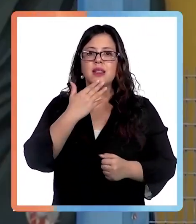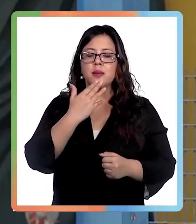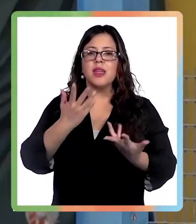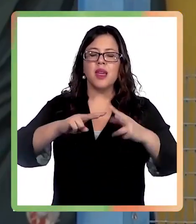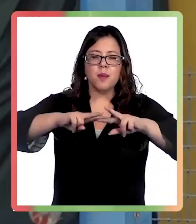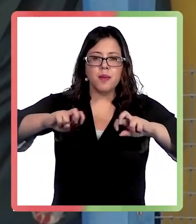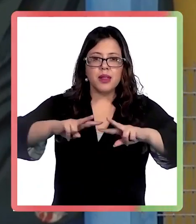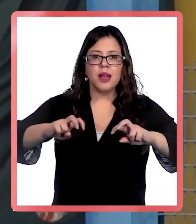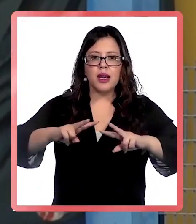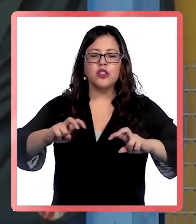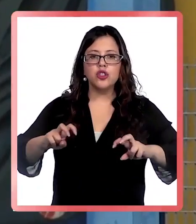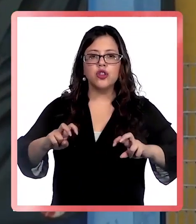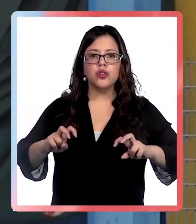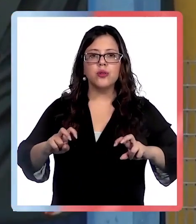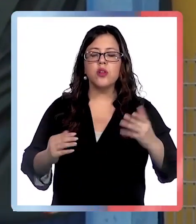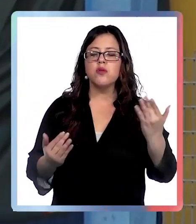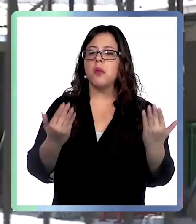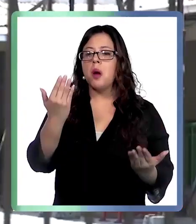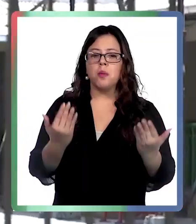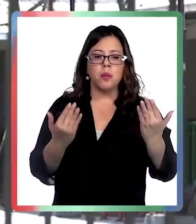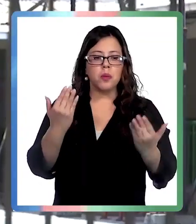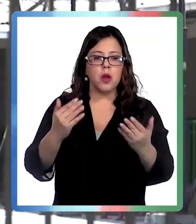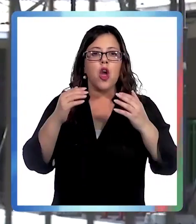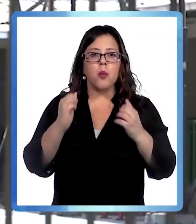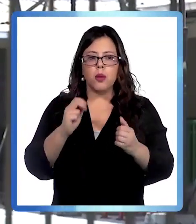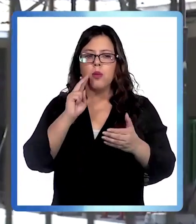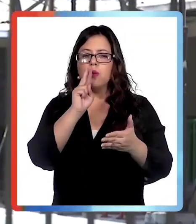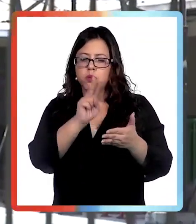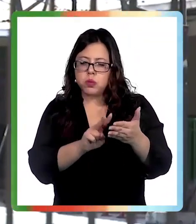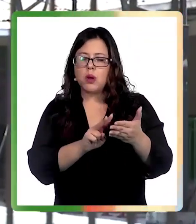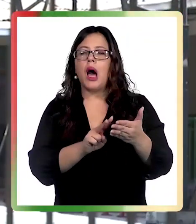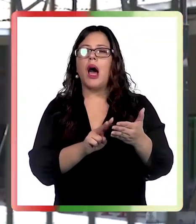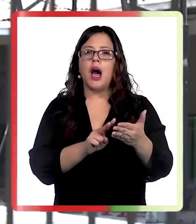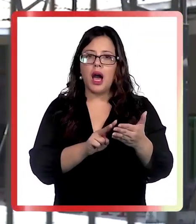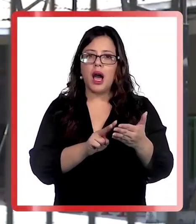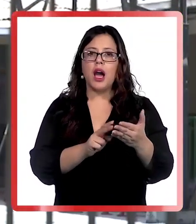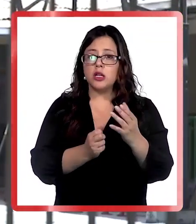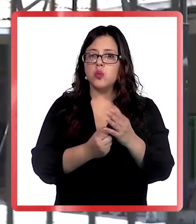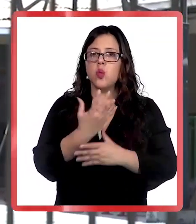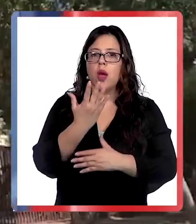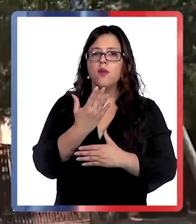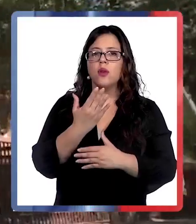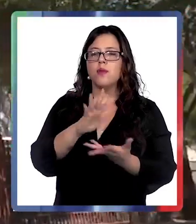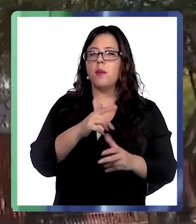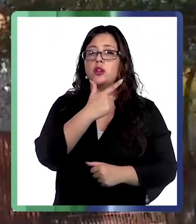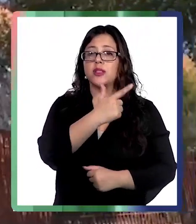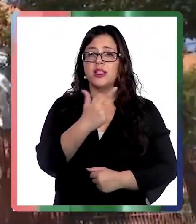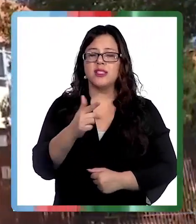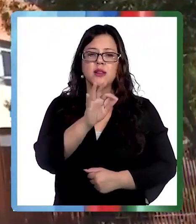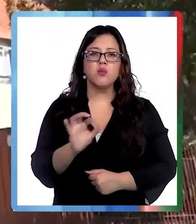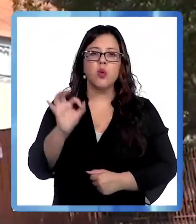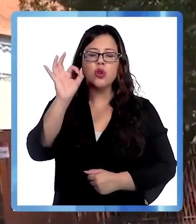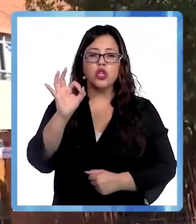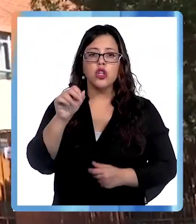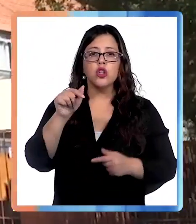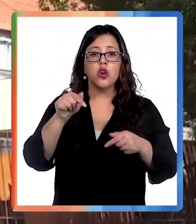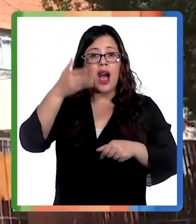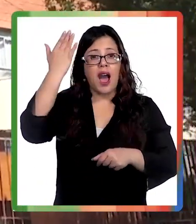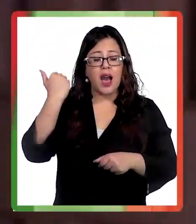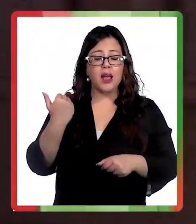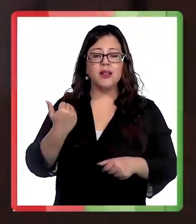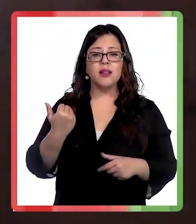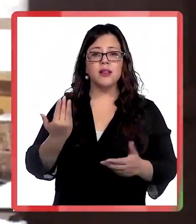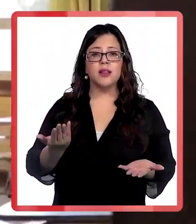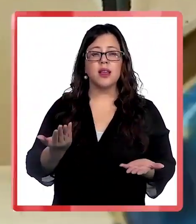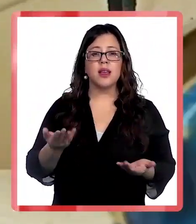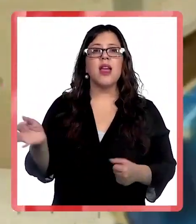una tendencia. Y en ese sentido, alrededor, cerca del 77% en ese entonces, manifestaba no cambiarse. Hoy día, claro, ha